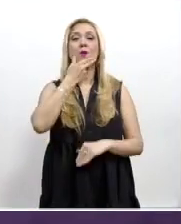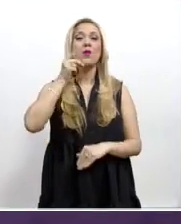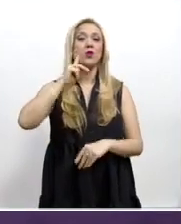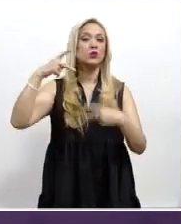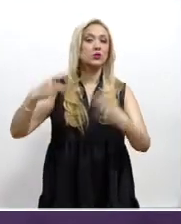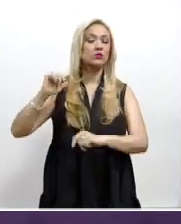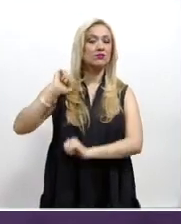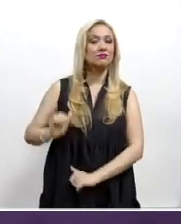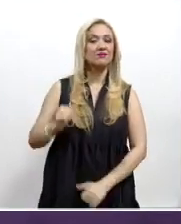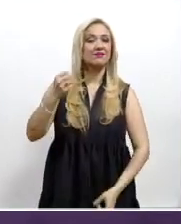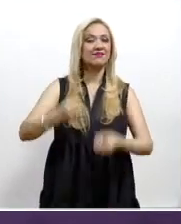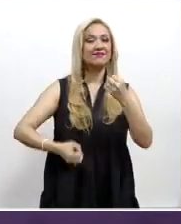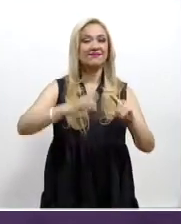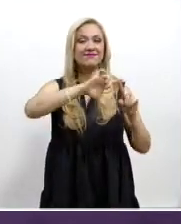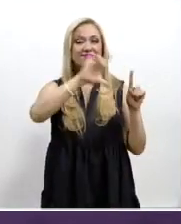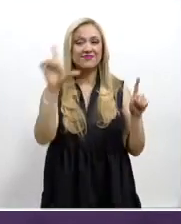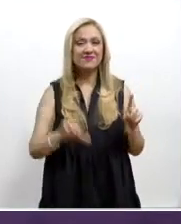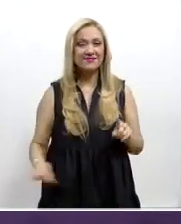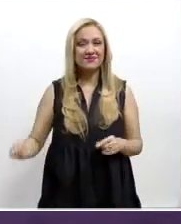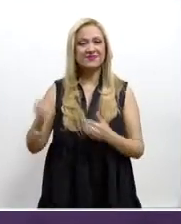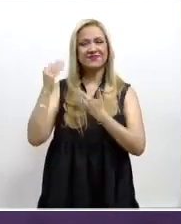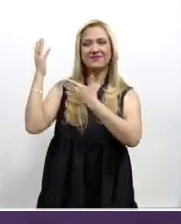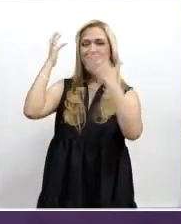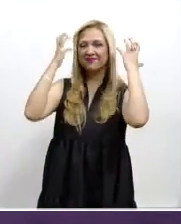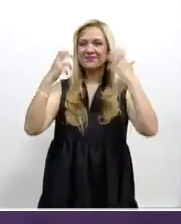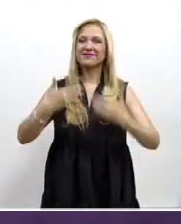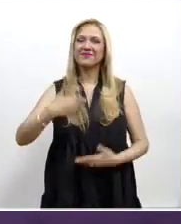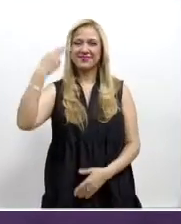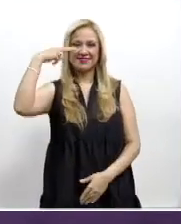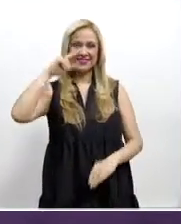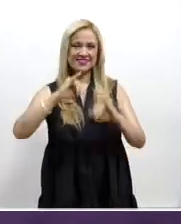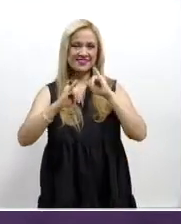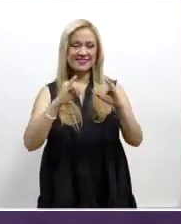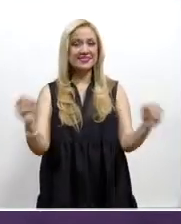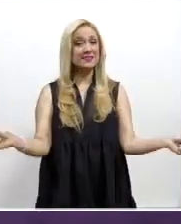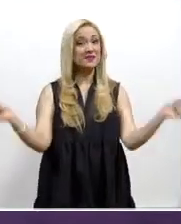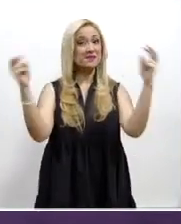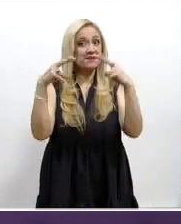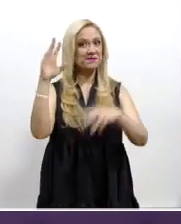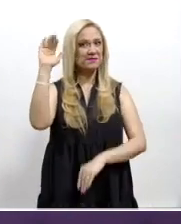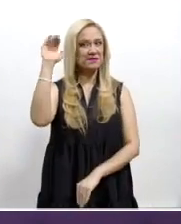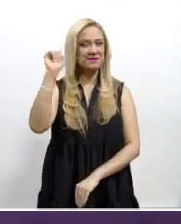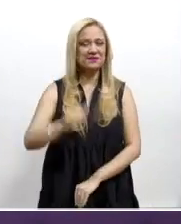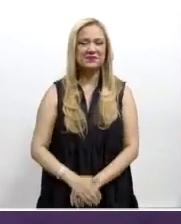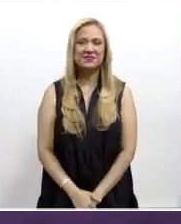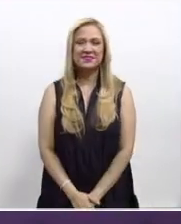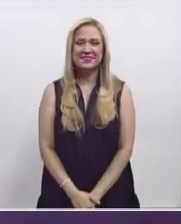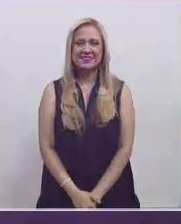del Poder Judicial de la Federación. Soy Verónica González. Quédese en la señal de Justicia TV.